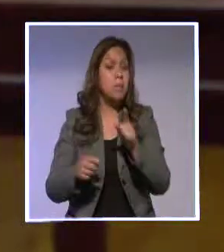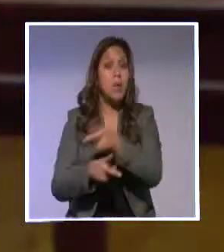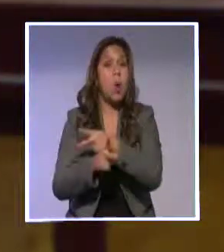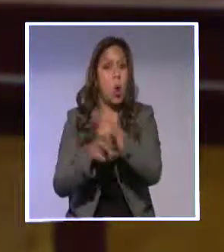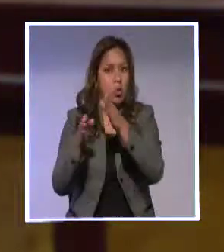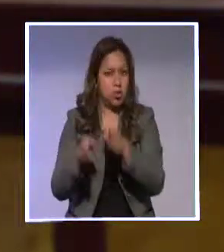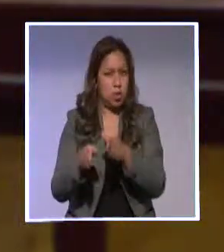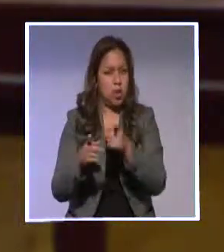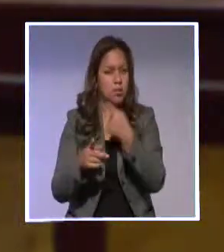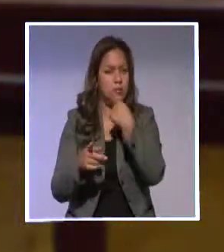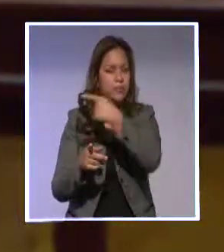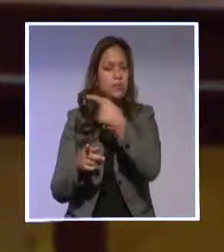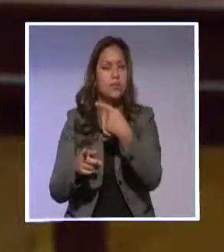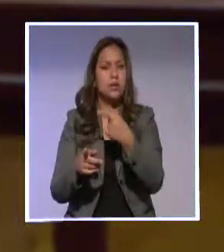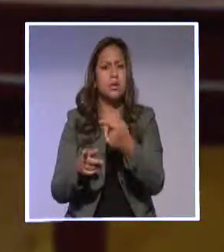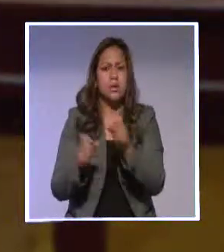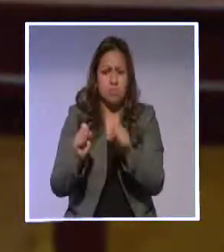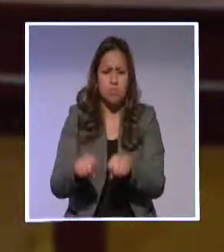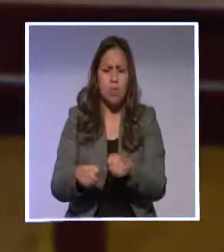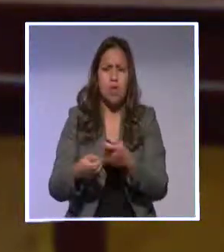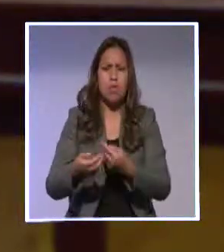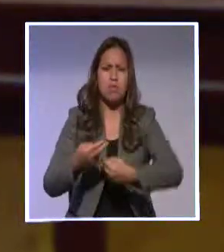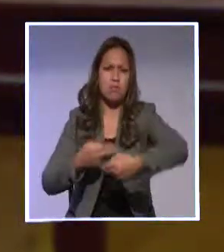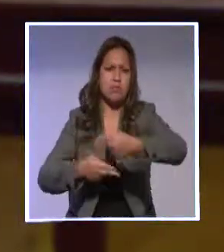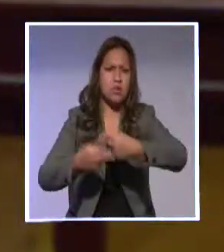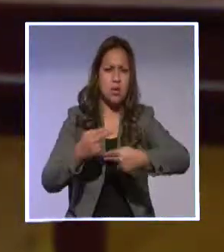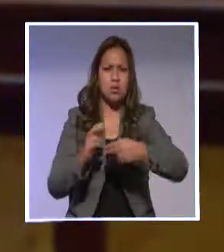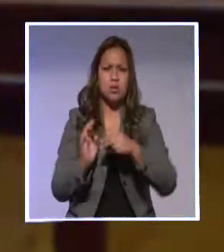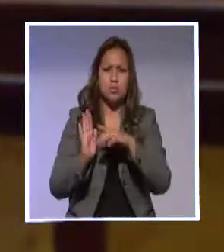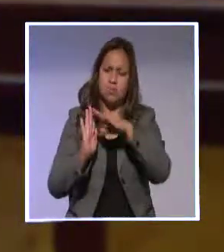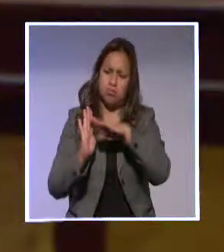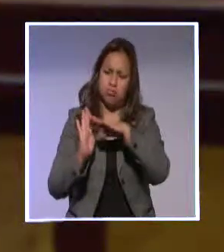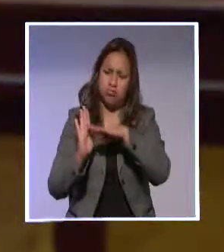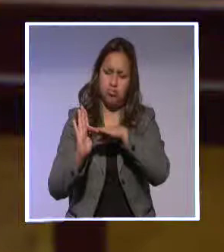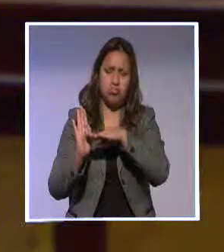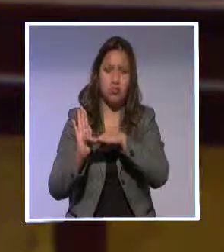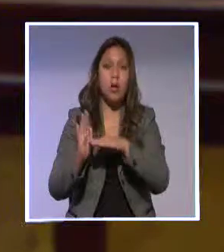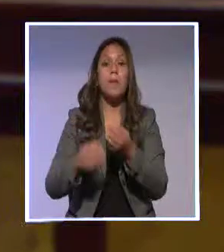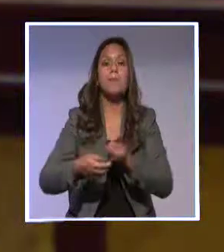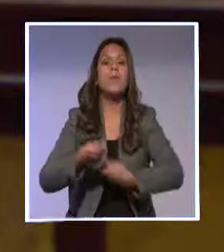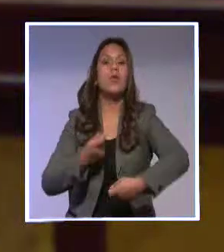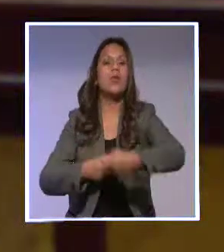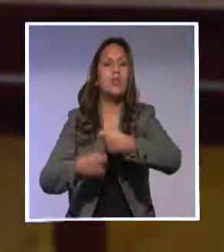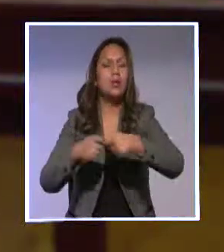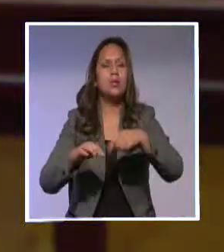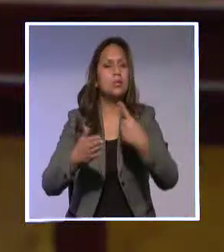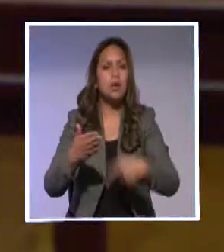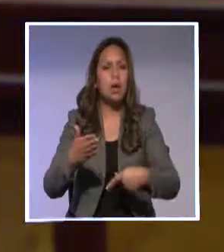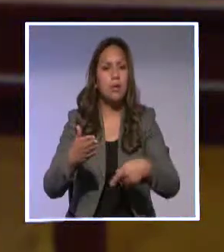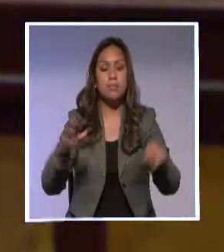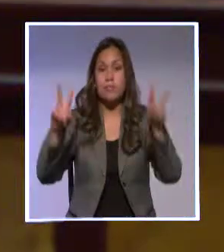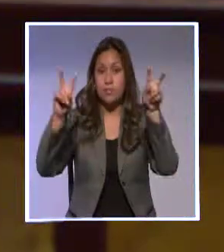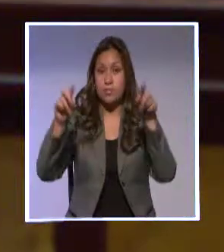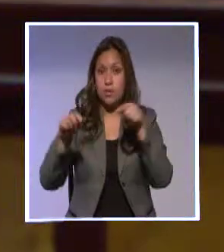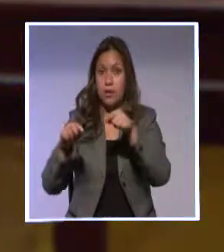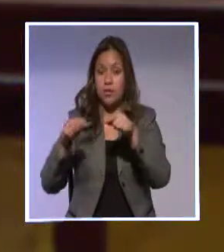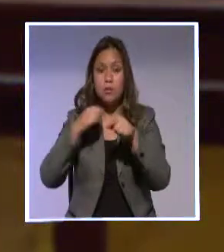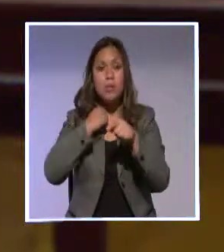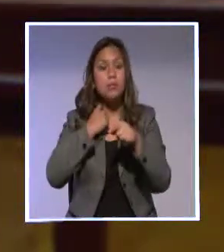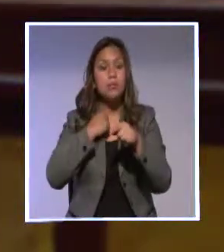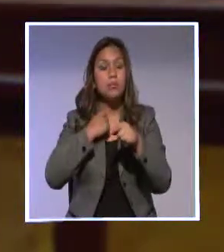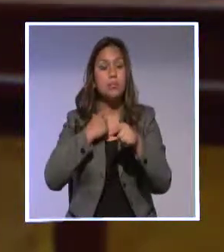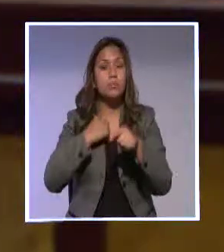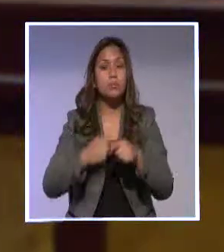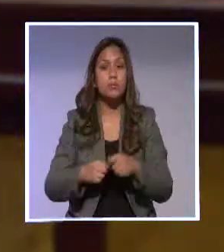determinar que la renegociación se podría realizar a la baja si se negocian los términos de los términos los